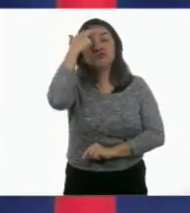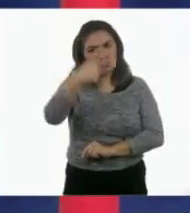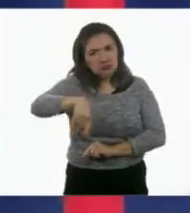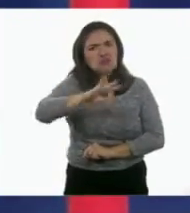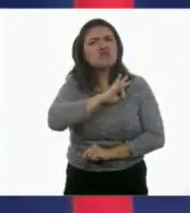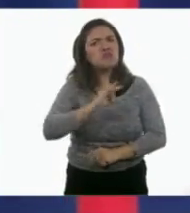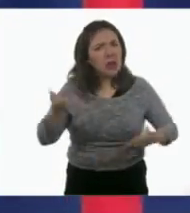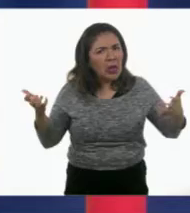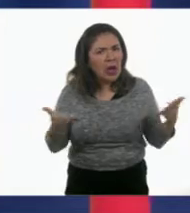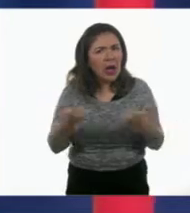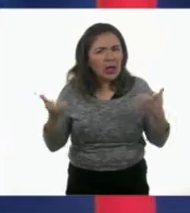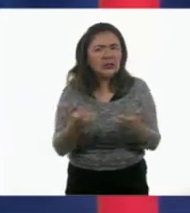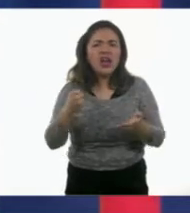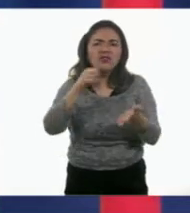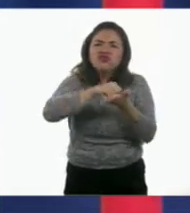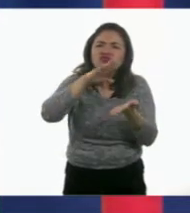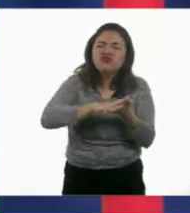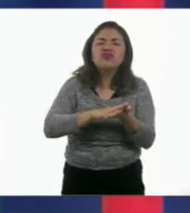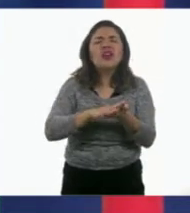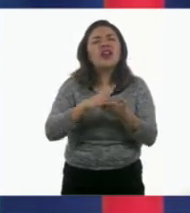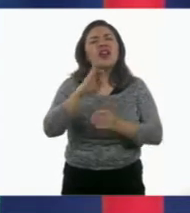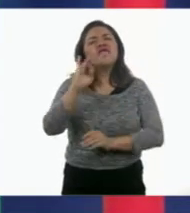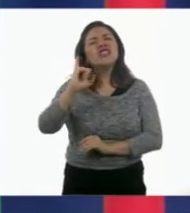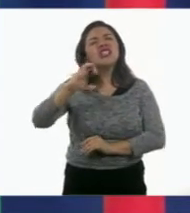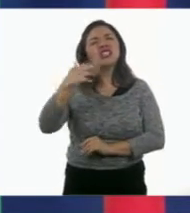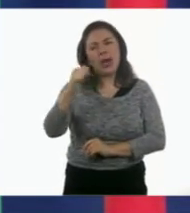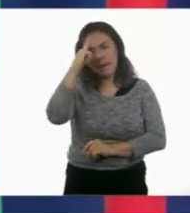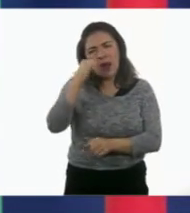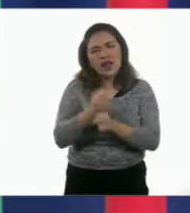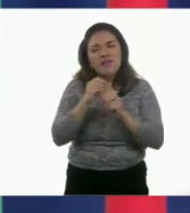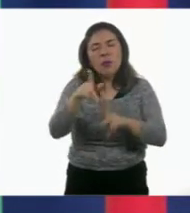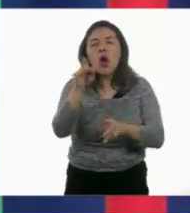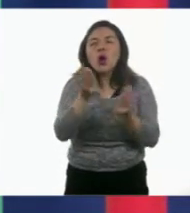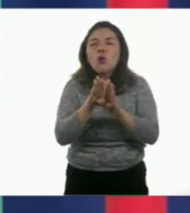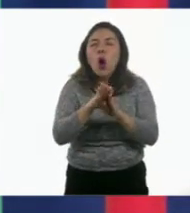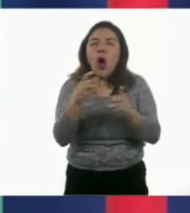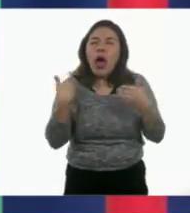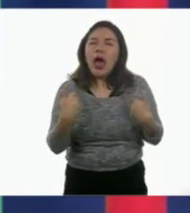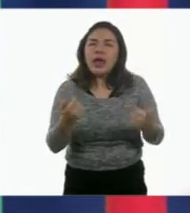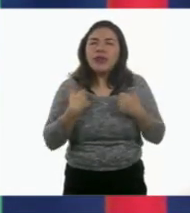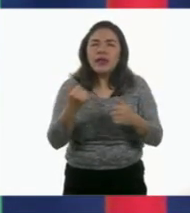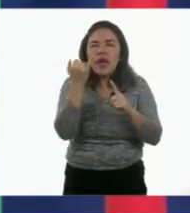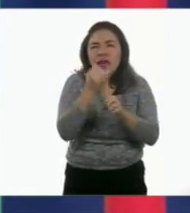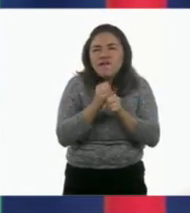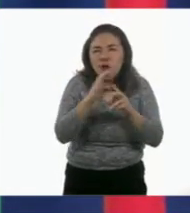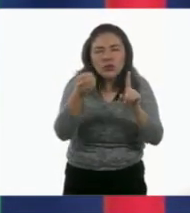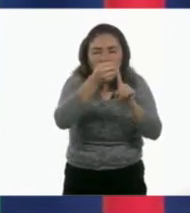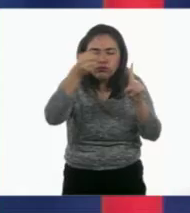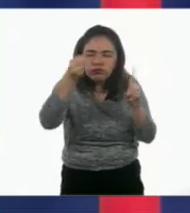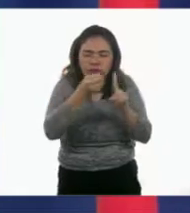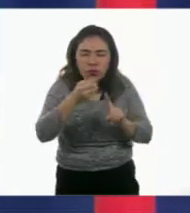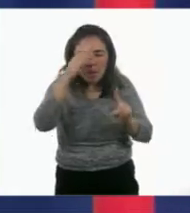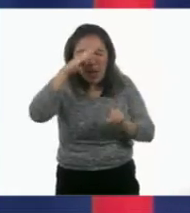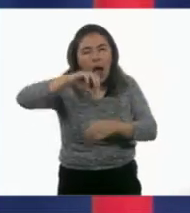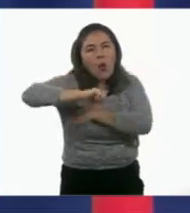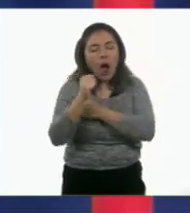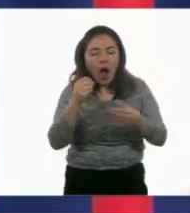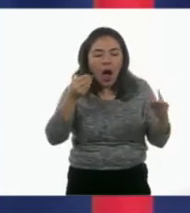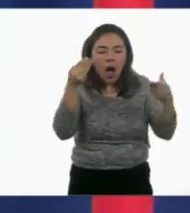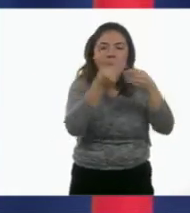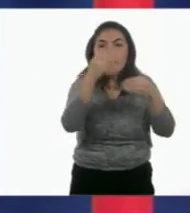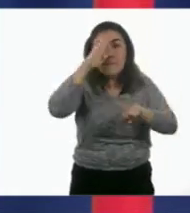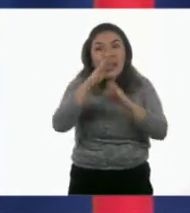podemos realizar notas y fichas informativas para organizar nuestra información más relevante.